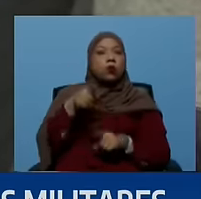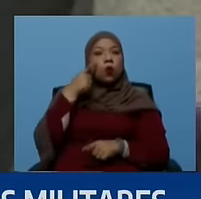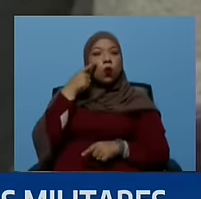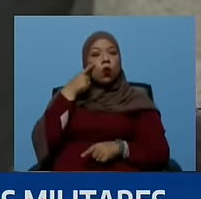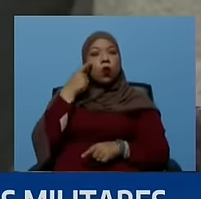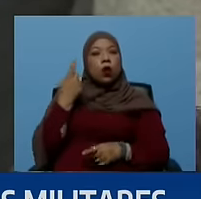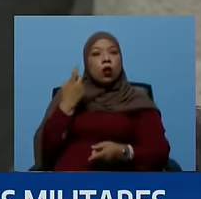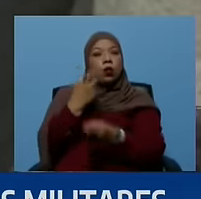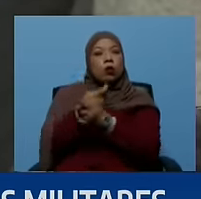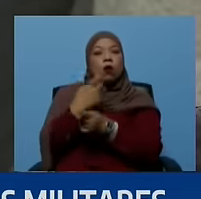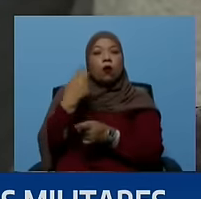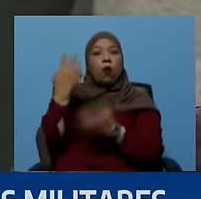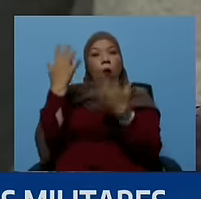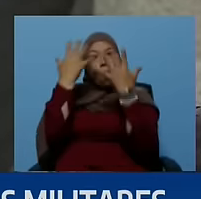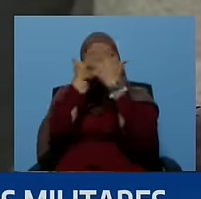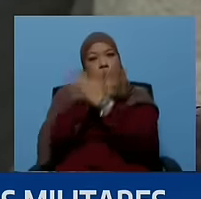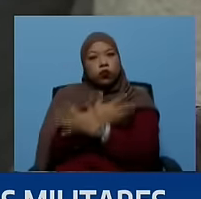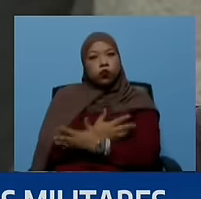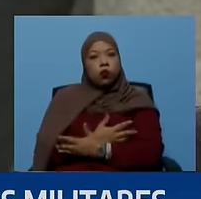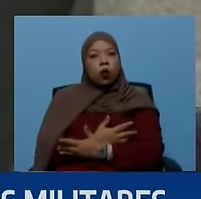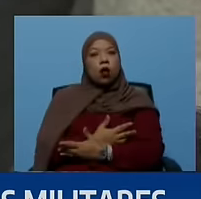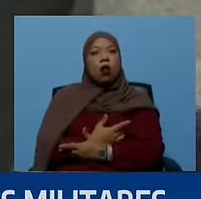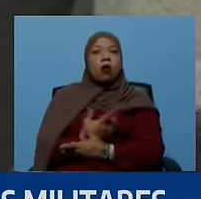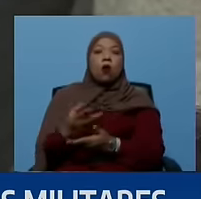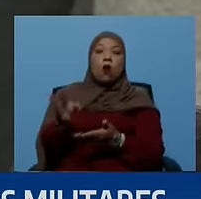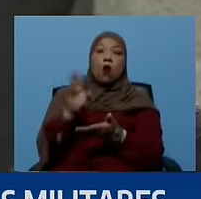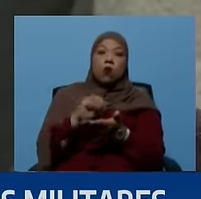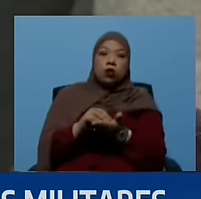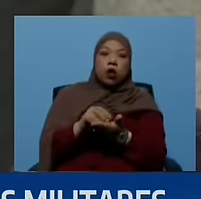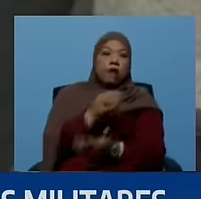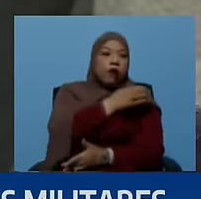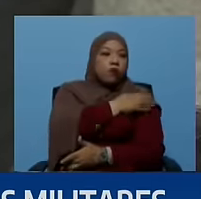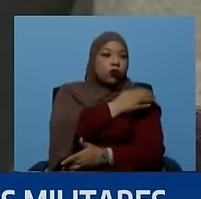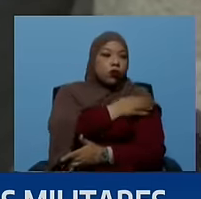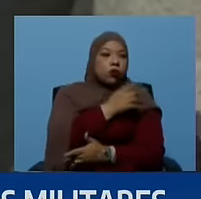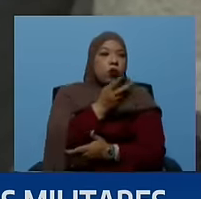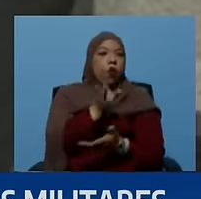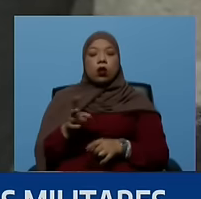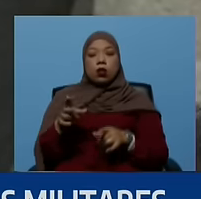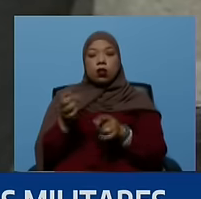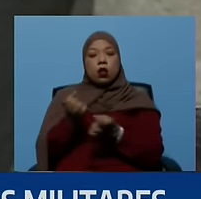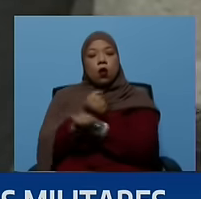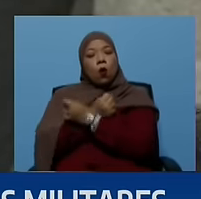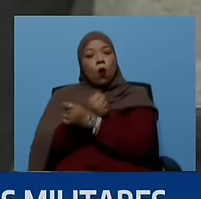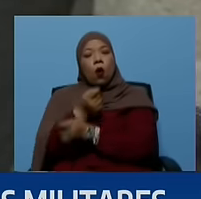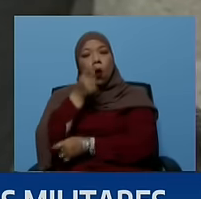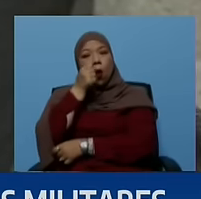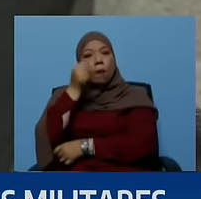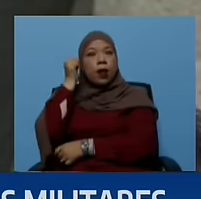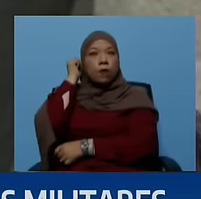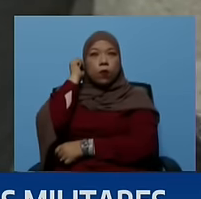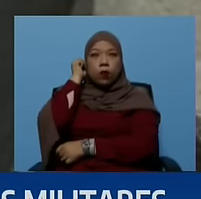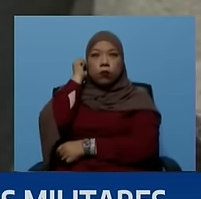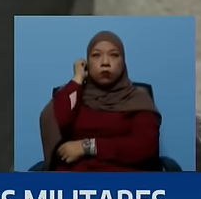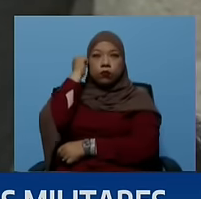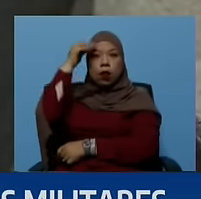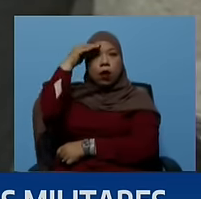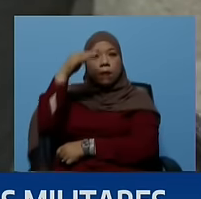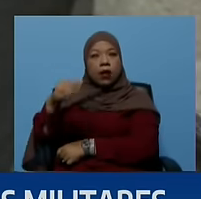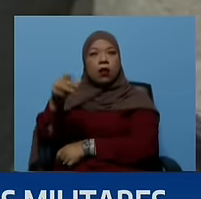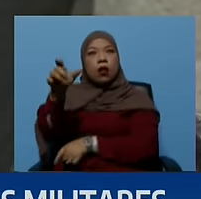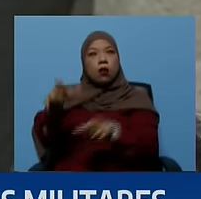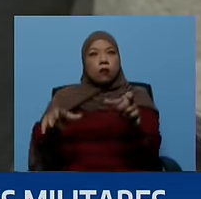esclavitud y la oscuridad y nos quieren regresar nuevamente hombres y mujeres militares y